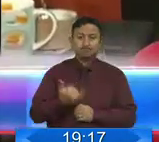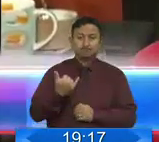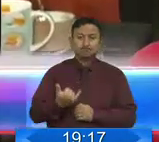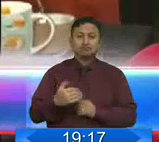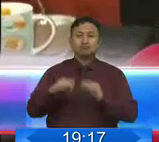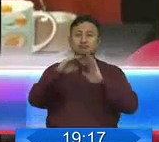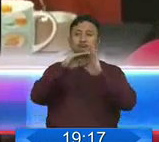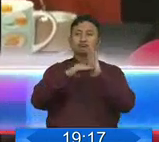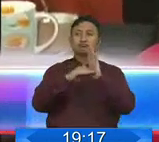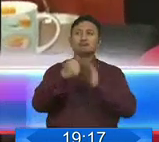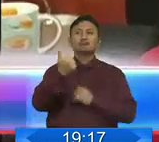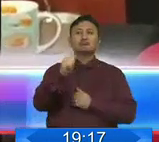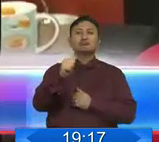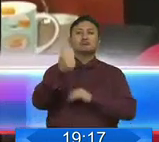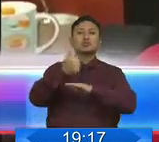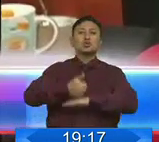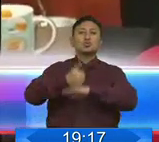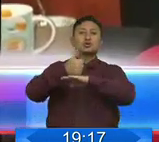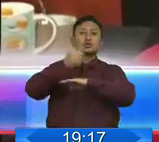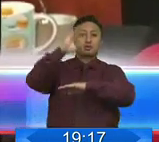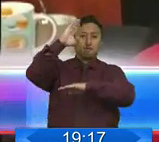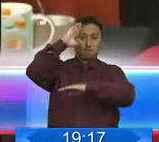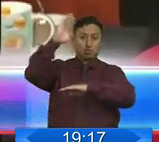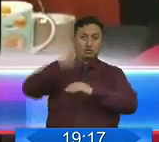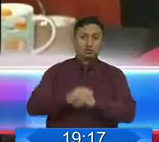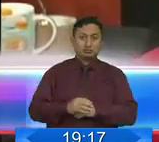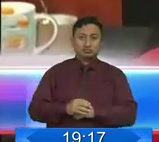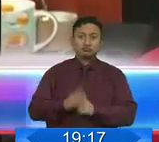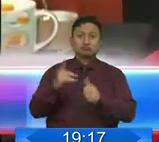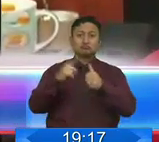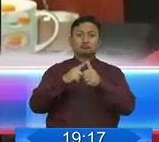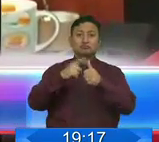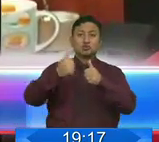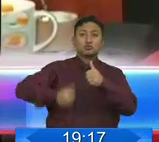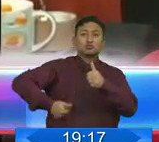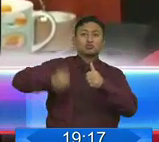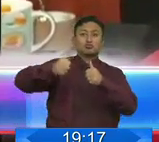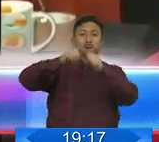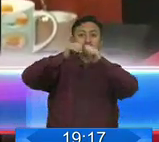10 oficiales de la Policía Nacional. El uno fue comandante general de la